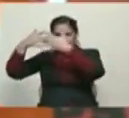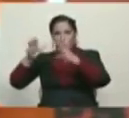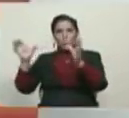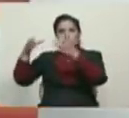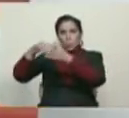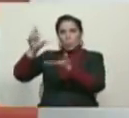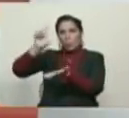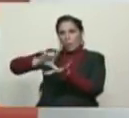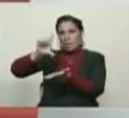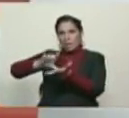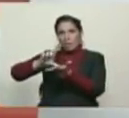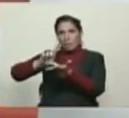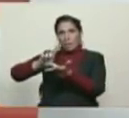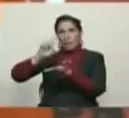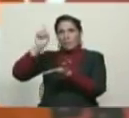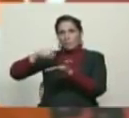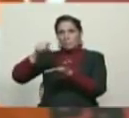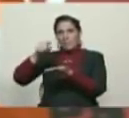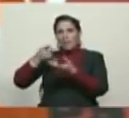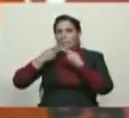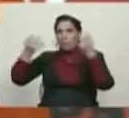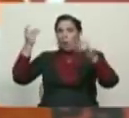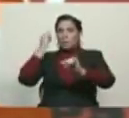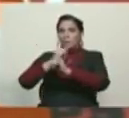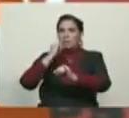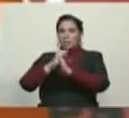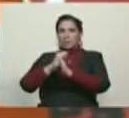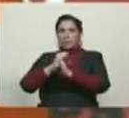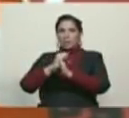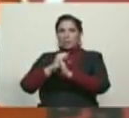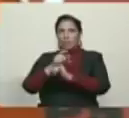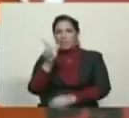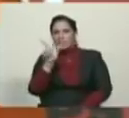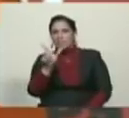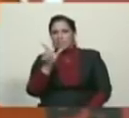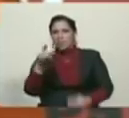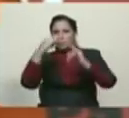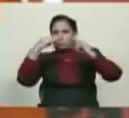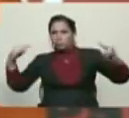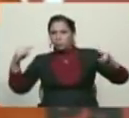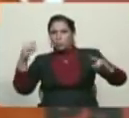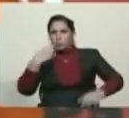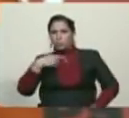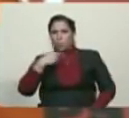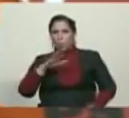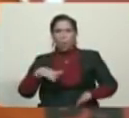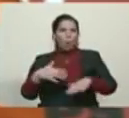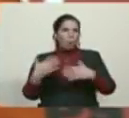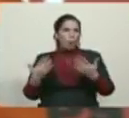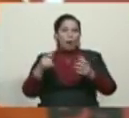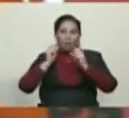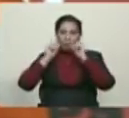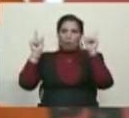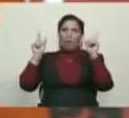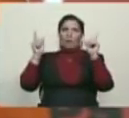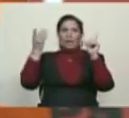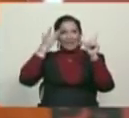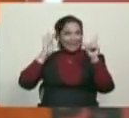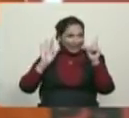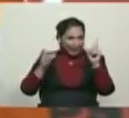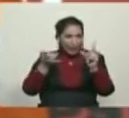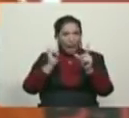Lima, sobre todo a través de las redes sociales. Desde la Tolda Roja, ¿qué impacto cree que se tengan a través de